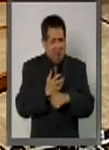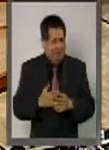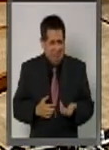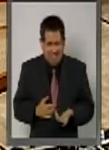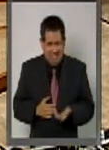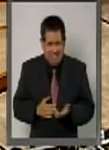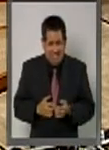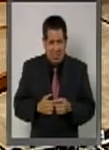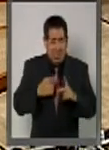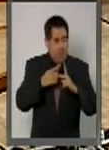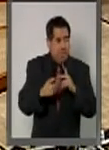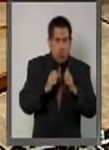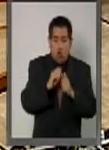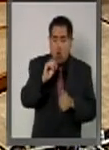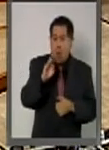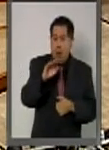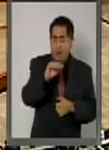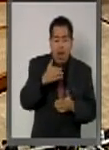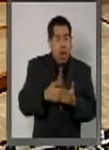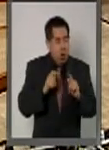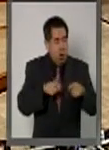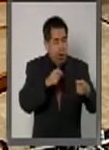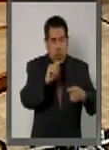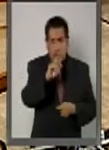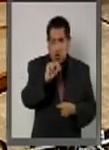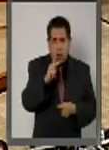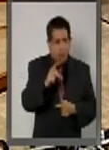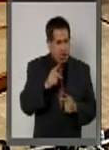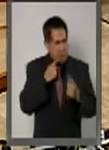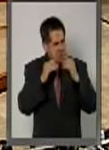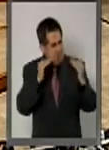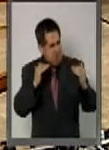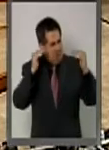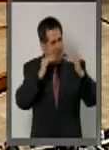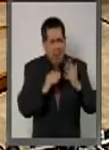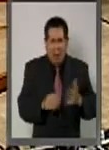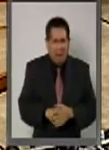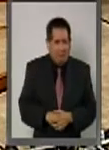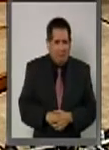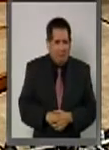que empezó con Obama, ahora con Trump. Y